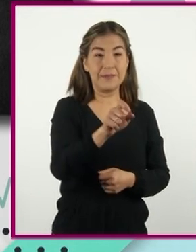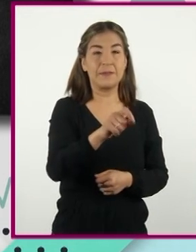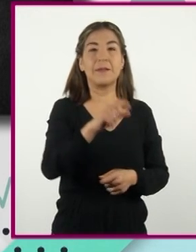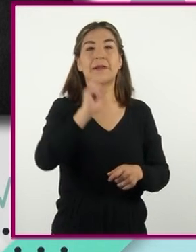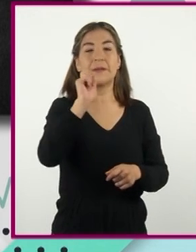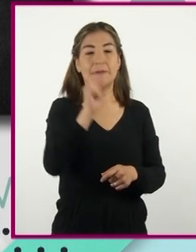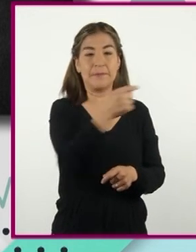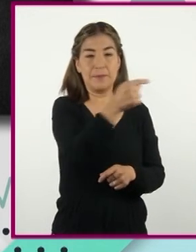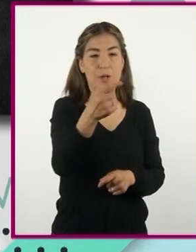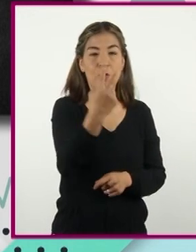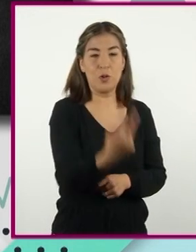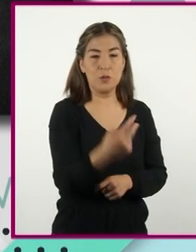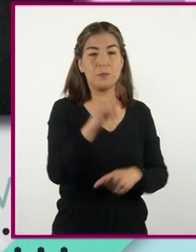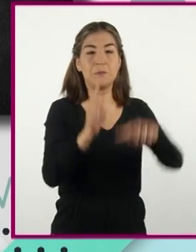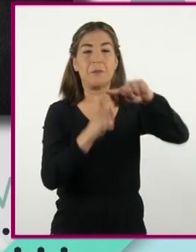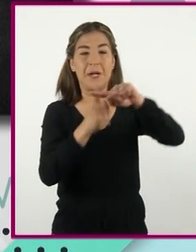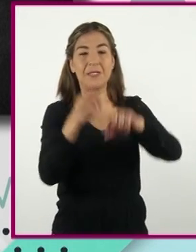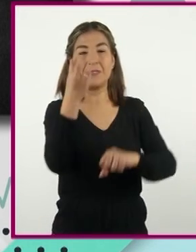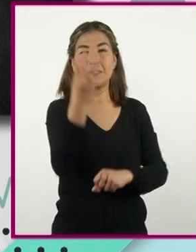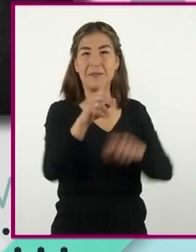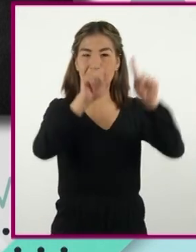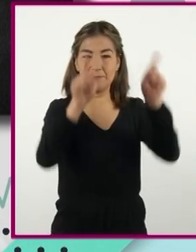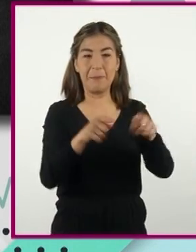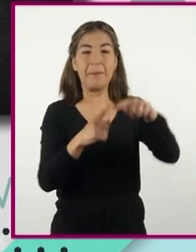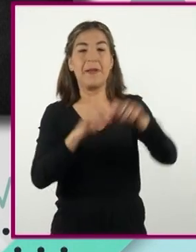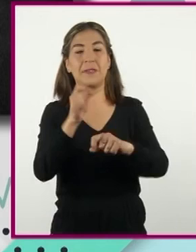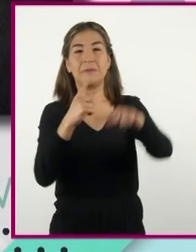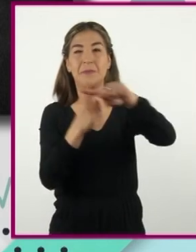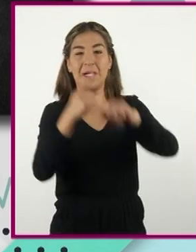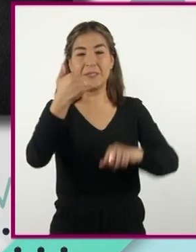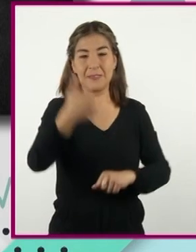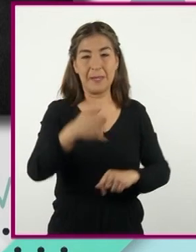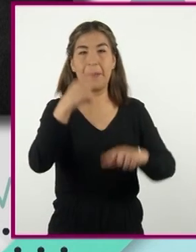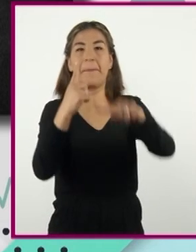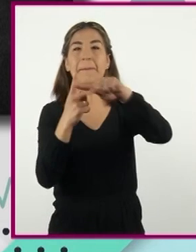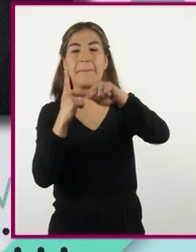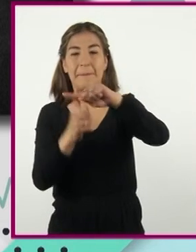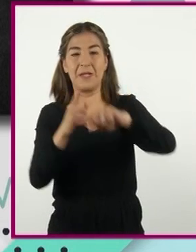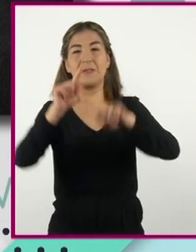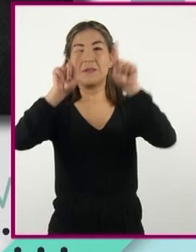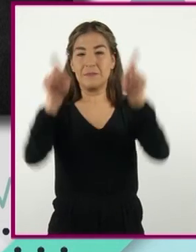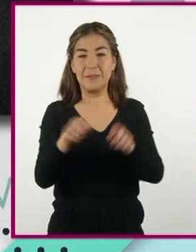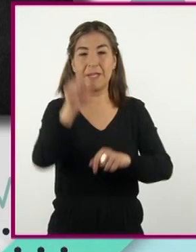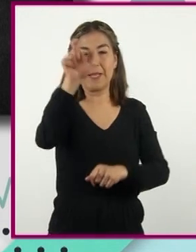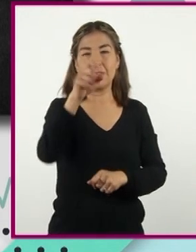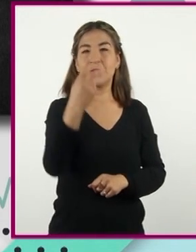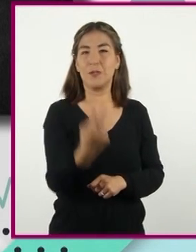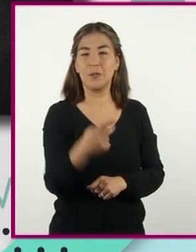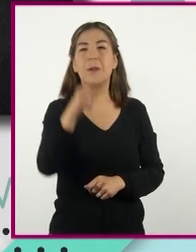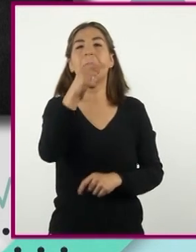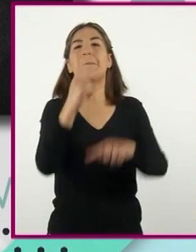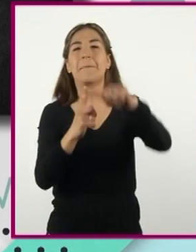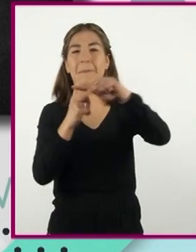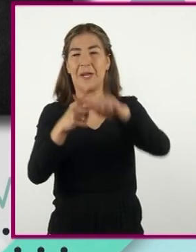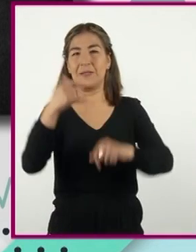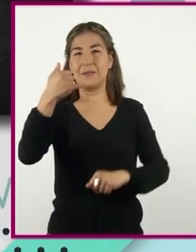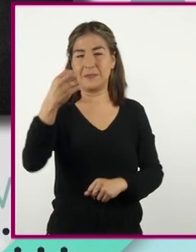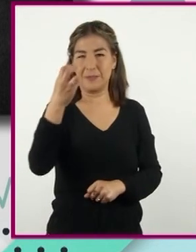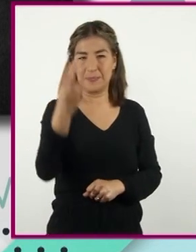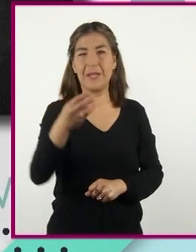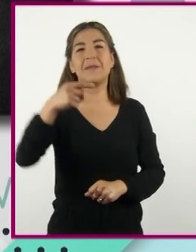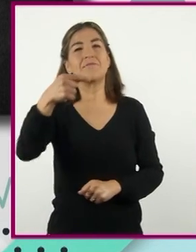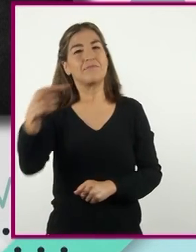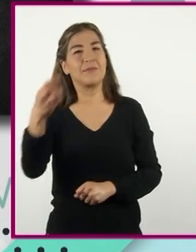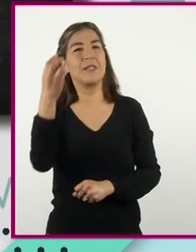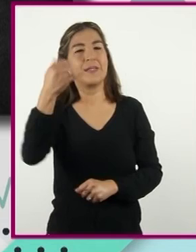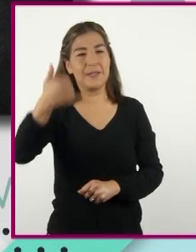3 más y más x entre 2 más 3 más y. Pero también sabemos que un